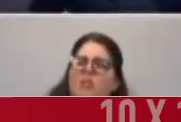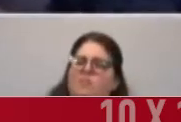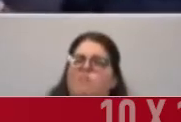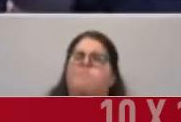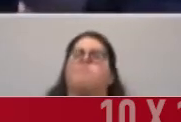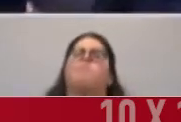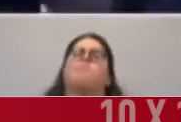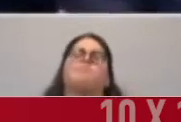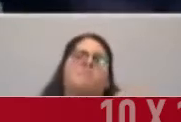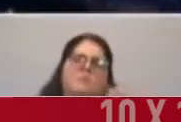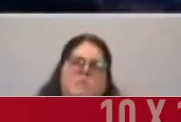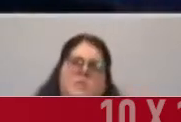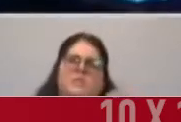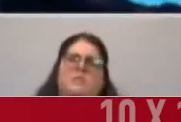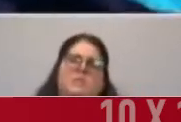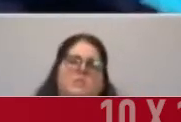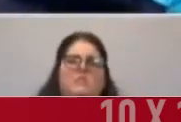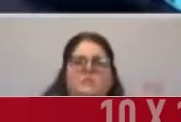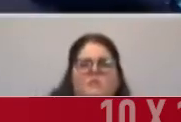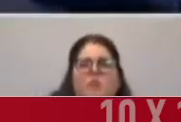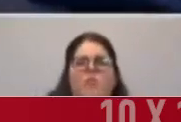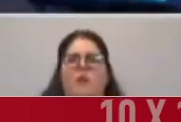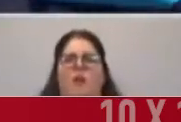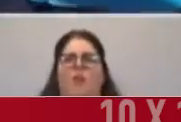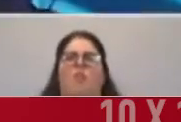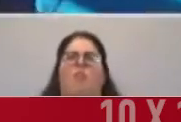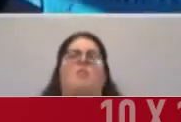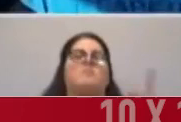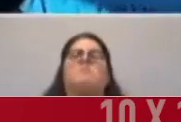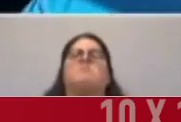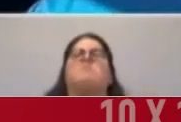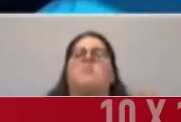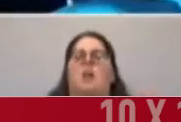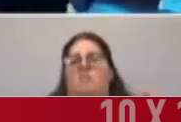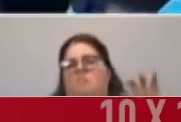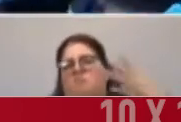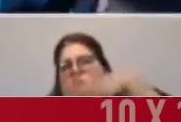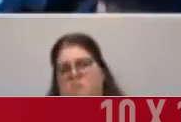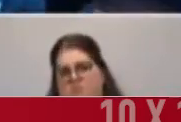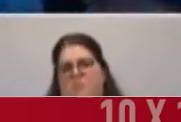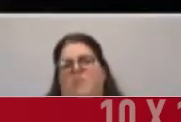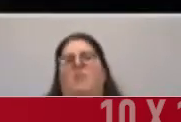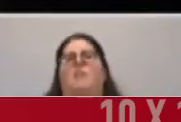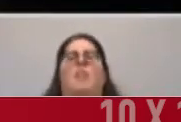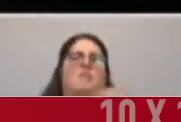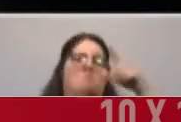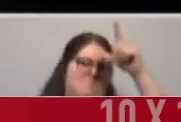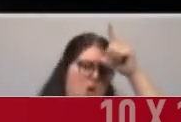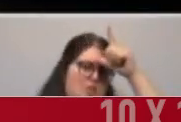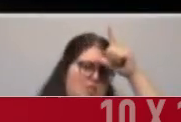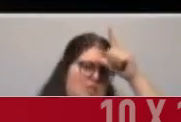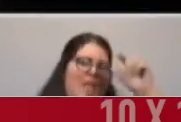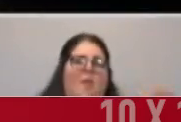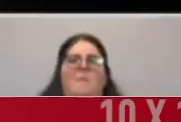han sido entrenados y formados para formar parte de la policía de